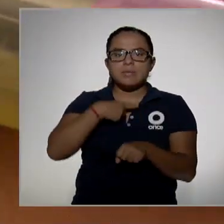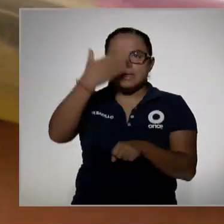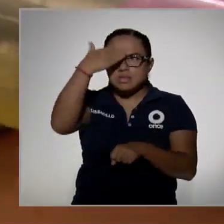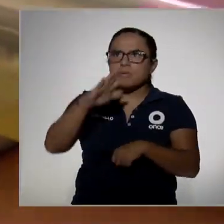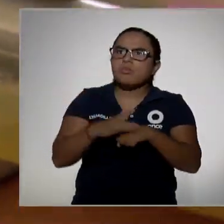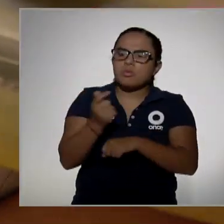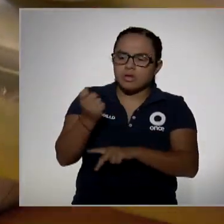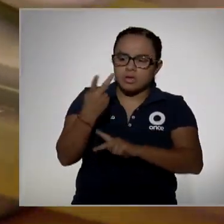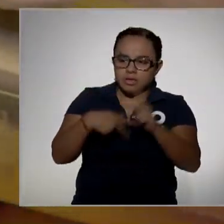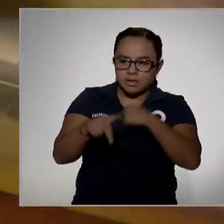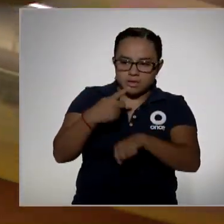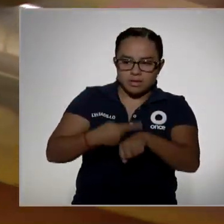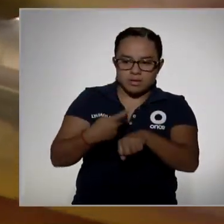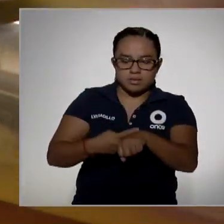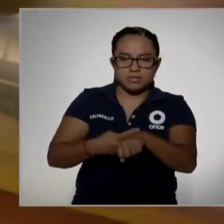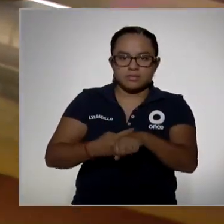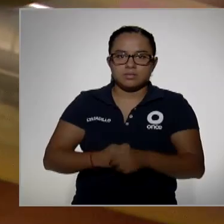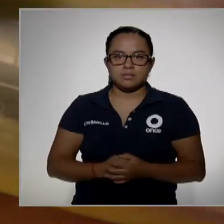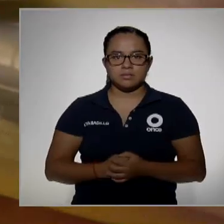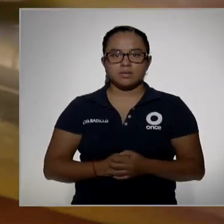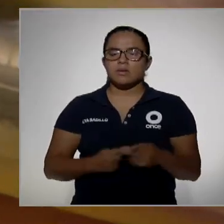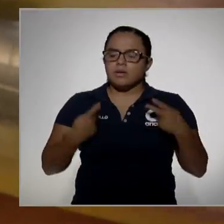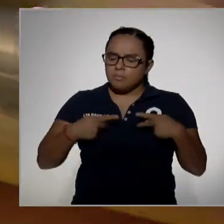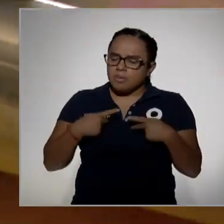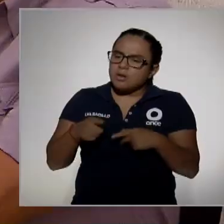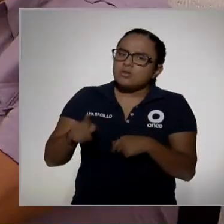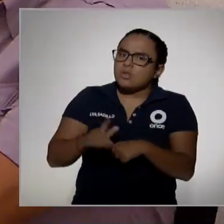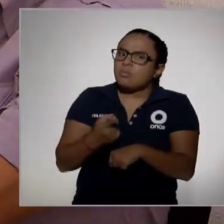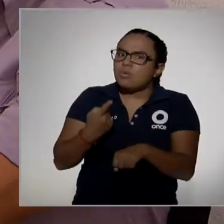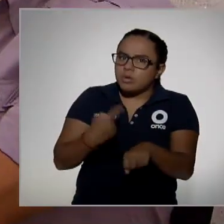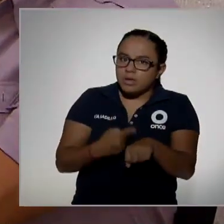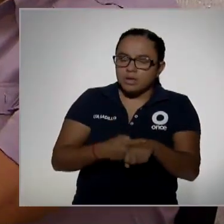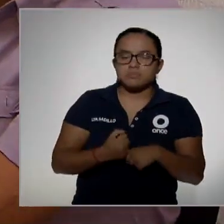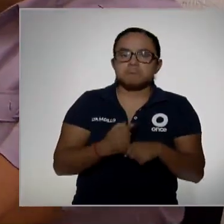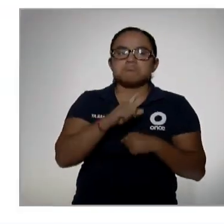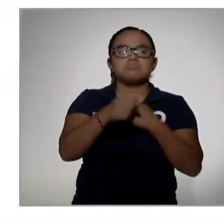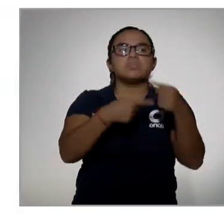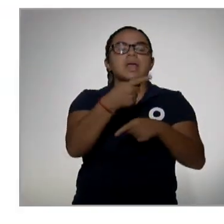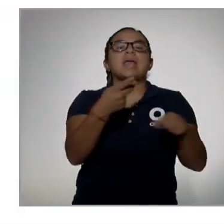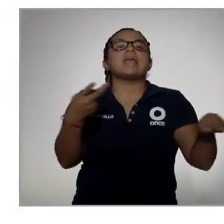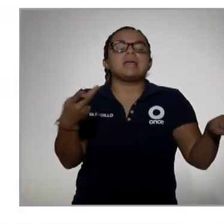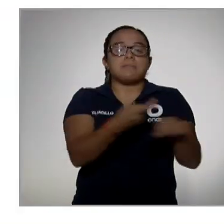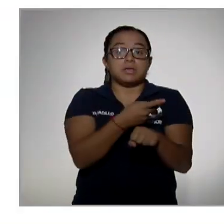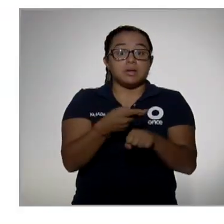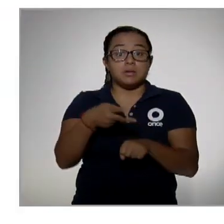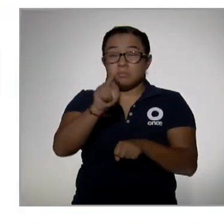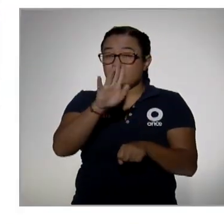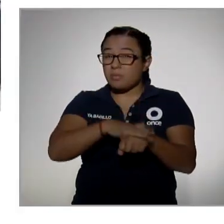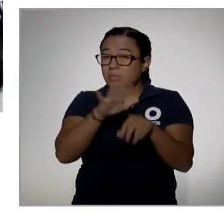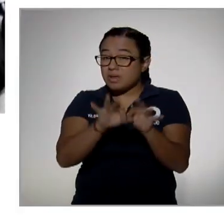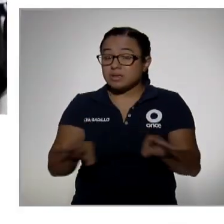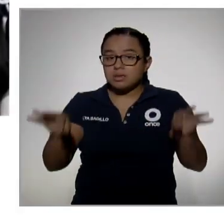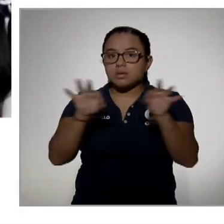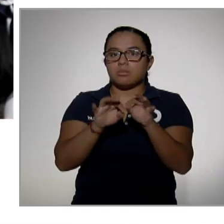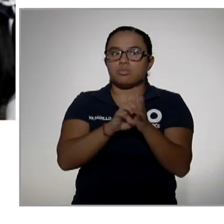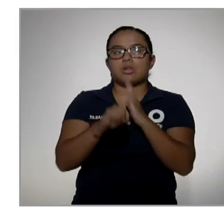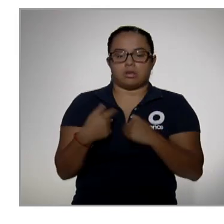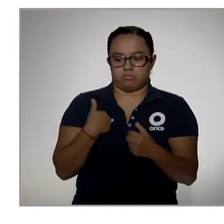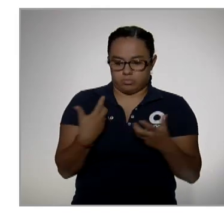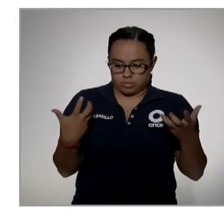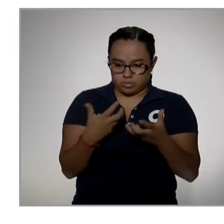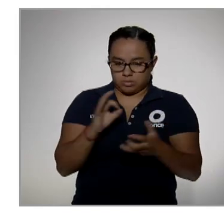cómo identificar que una persona la padece cuáles son las consecuencias pero sobre todo qué hacer